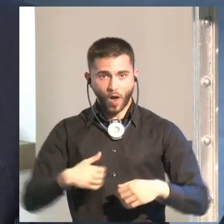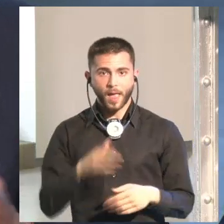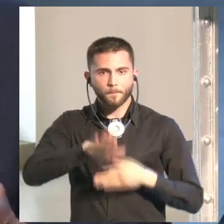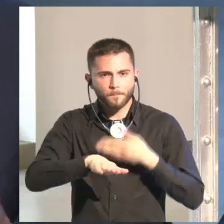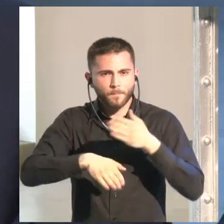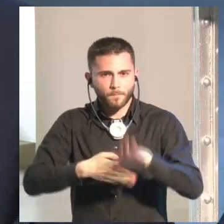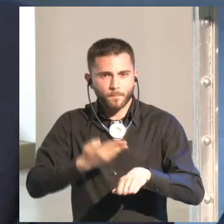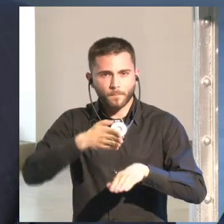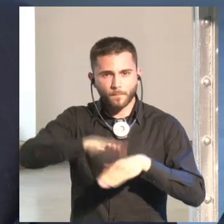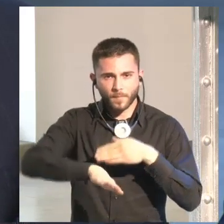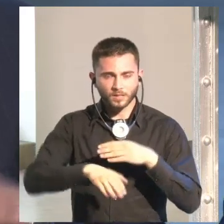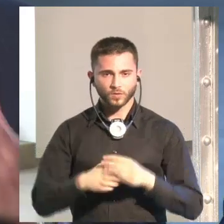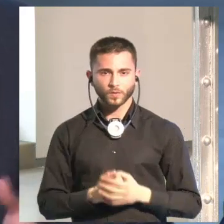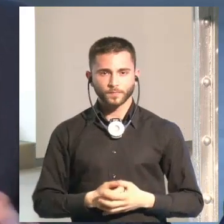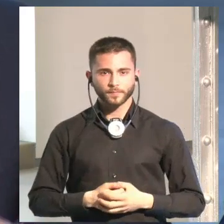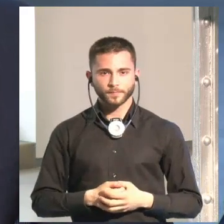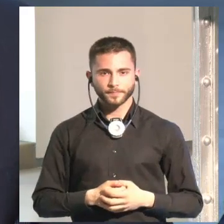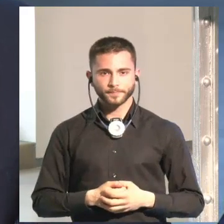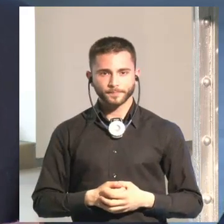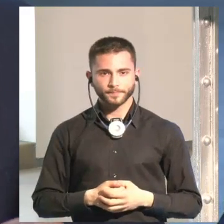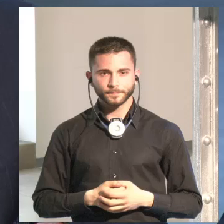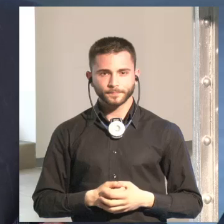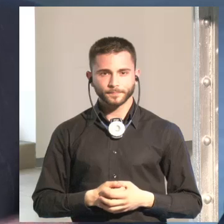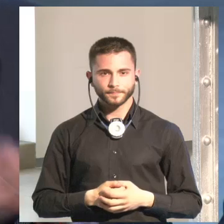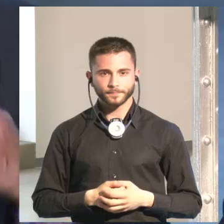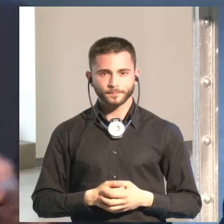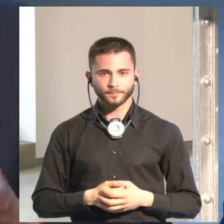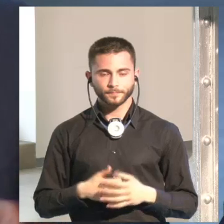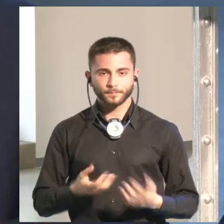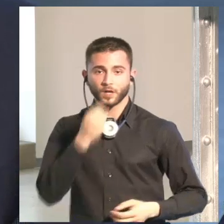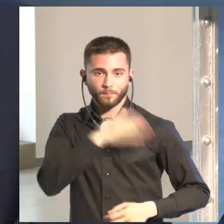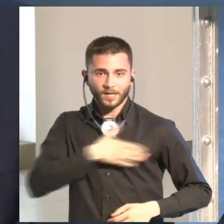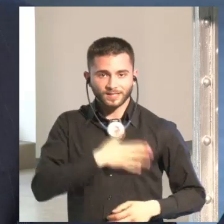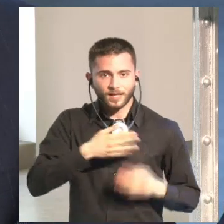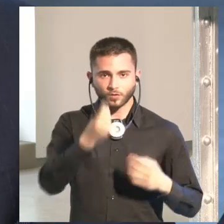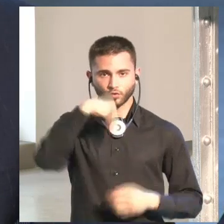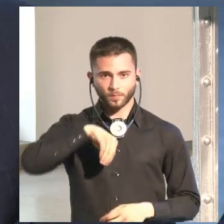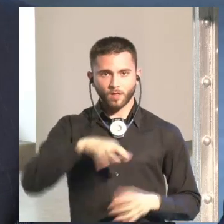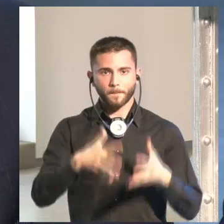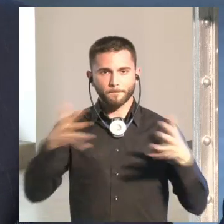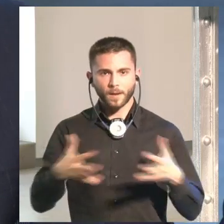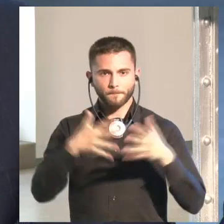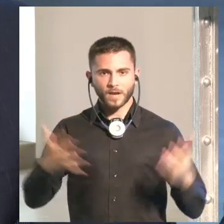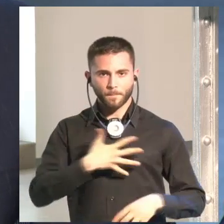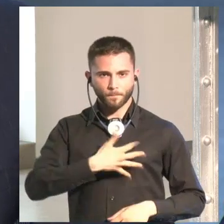a paso. Evidentemente hay formas de incrementar el bienestar de los consumidores, hay que proteger,